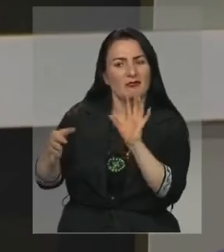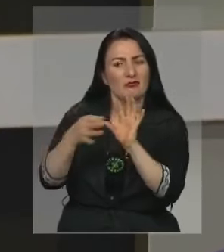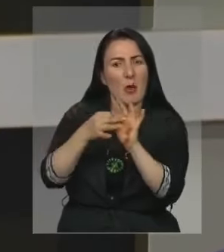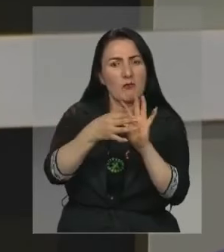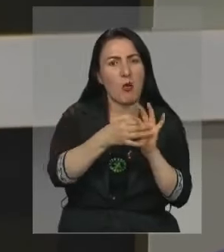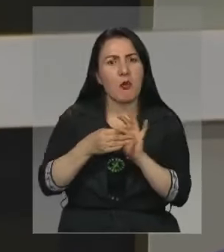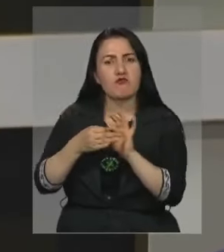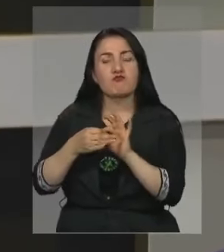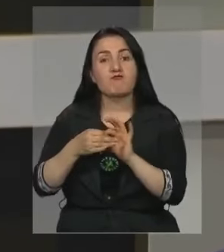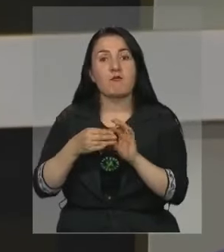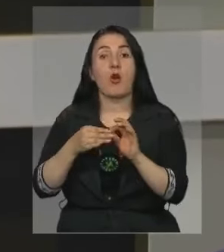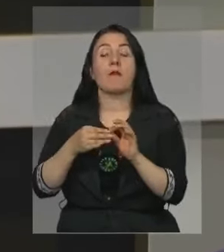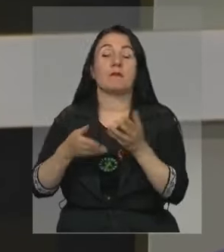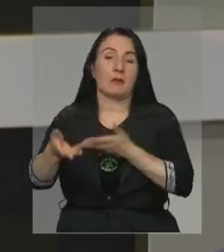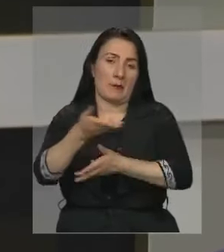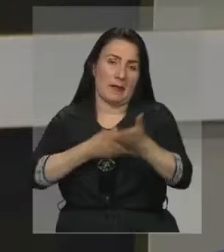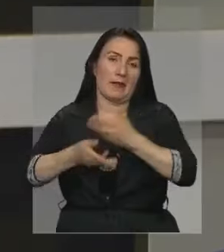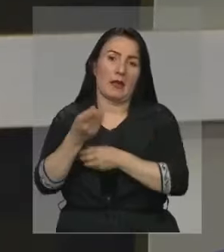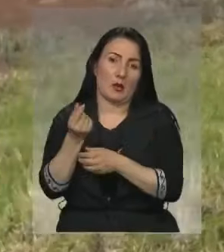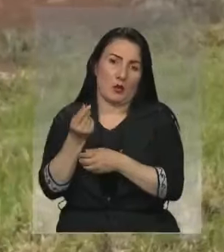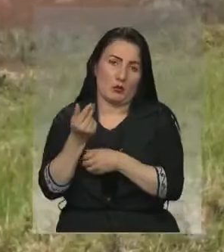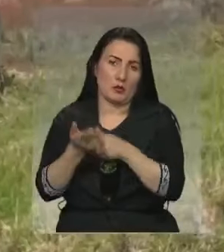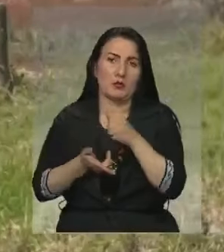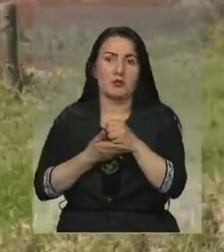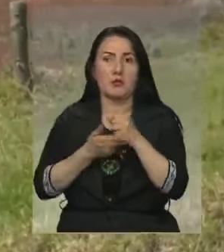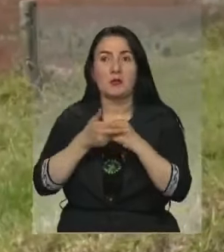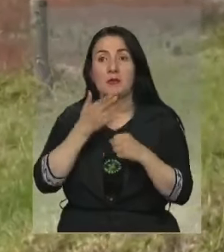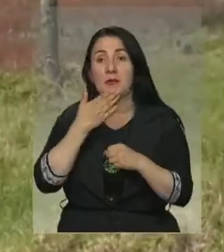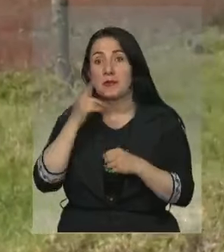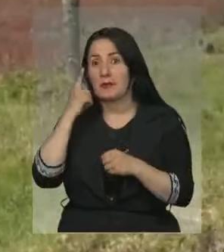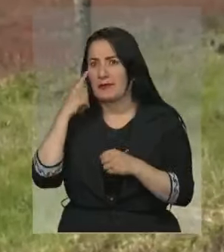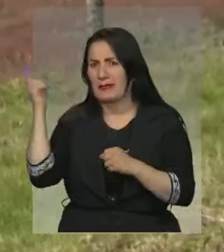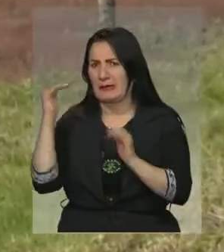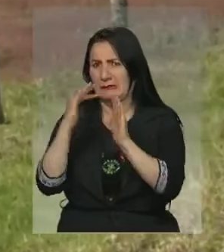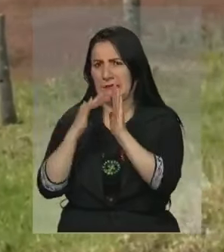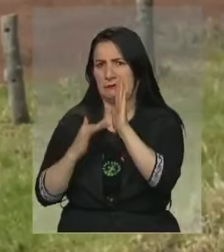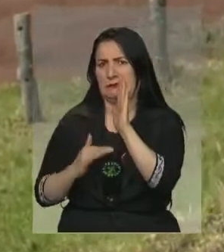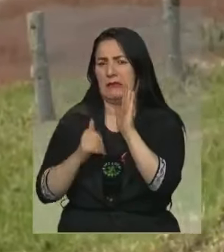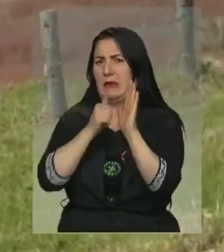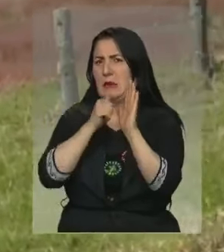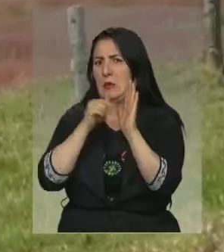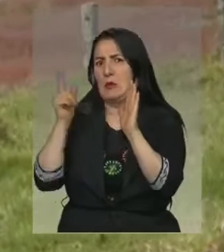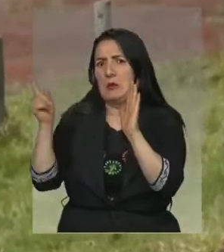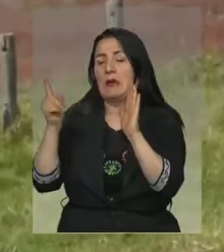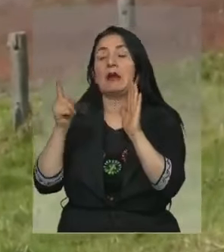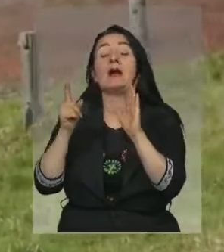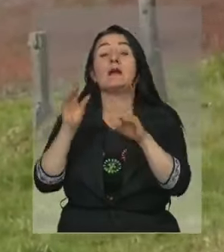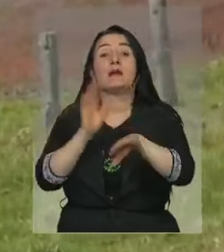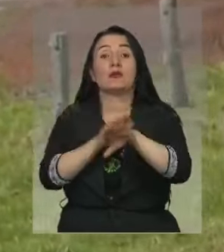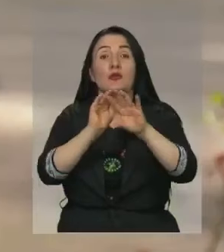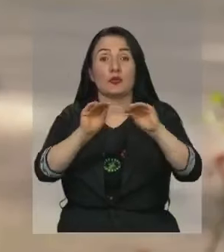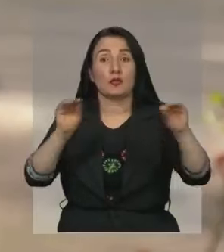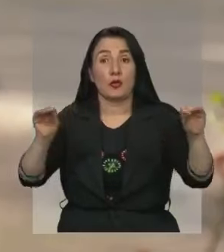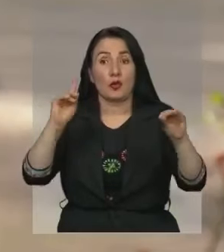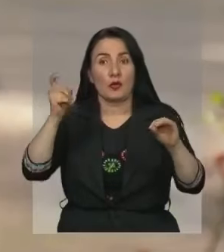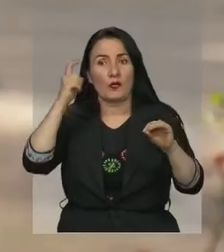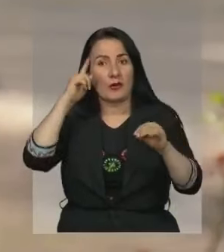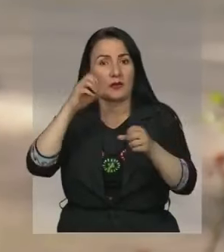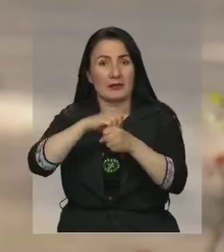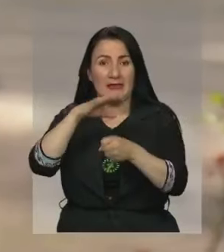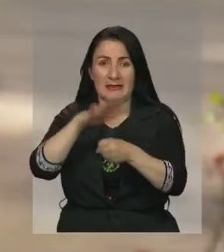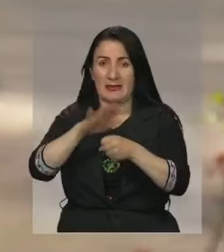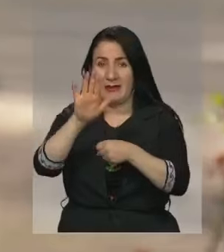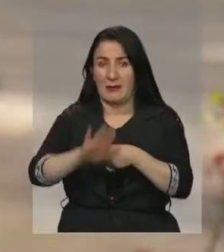un retorno en la parte económica de la organización. En el marco de las medidas de racionamiento de agua anunciadas por el gobierno distrital y